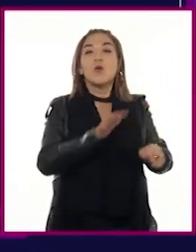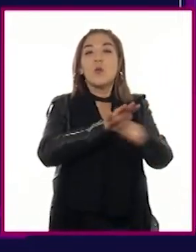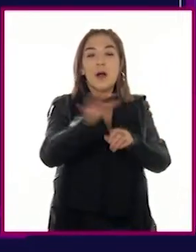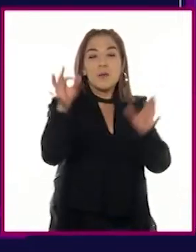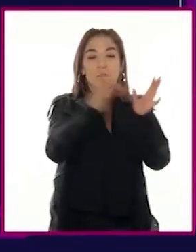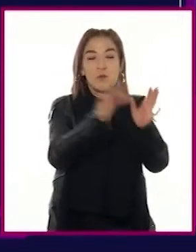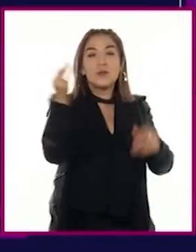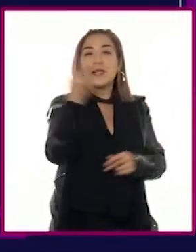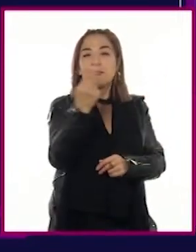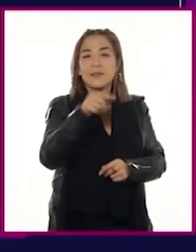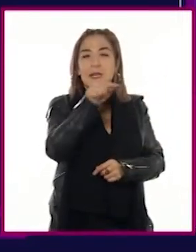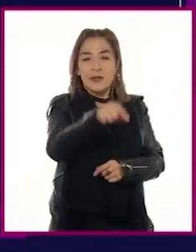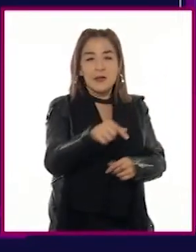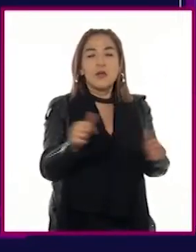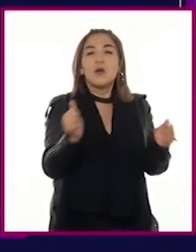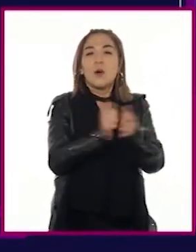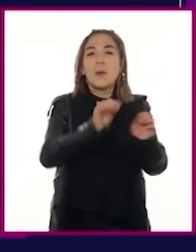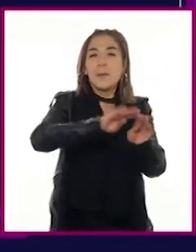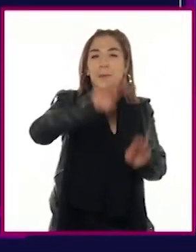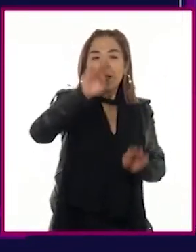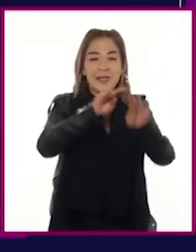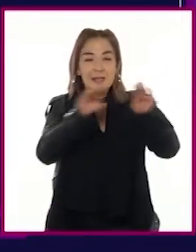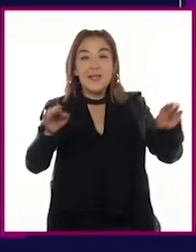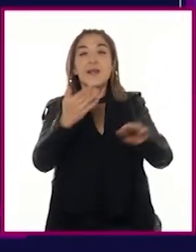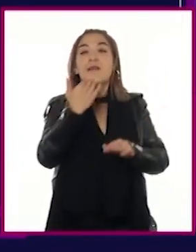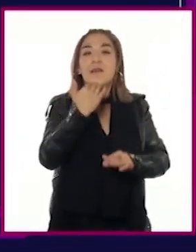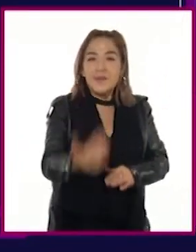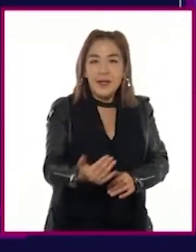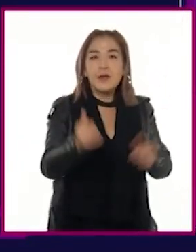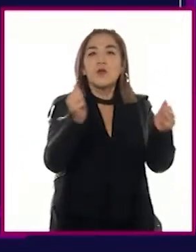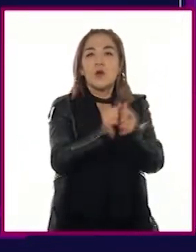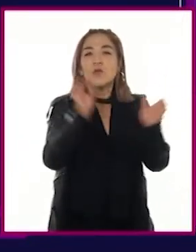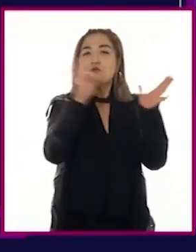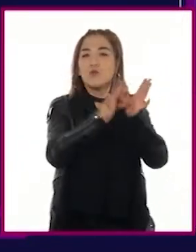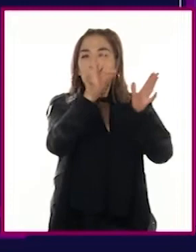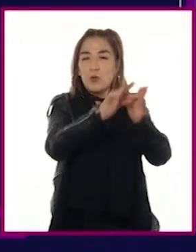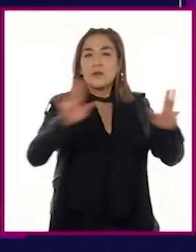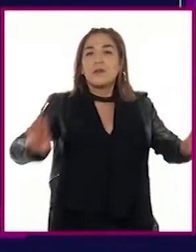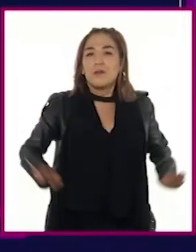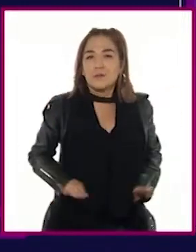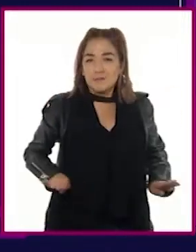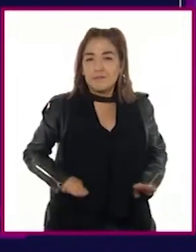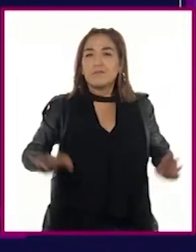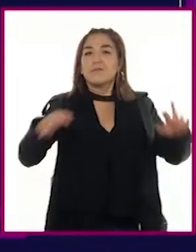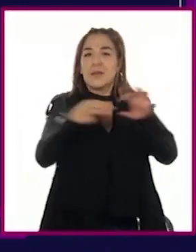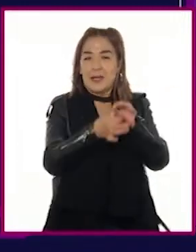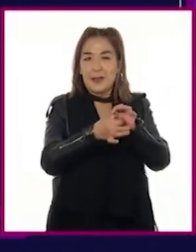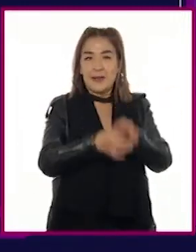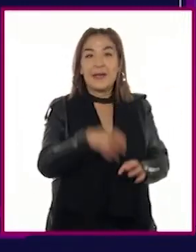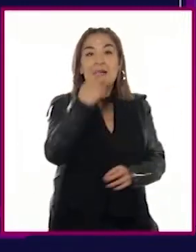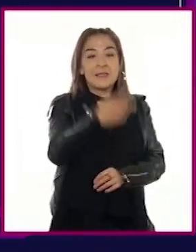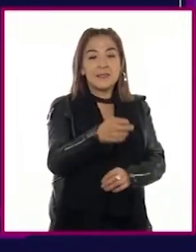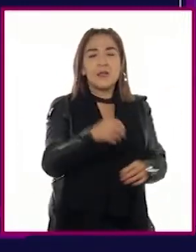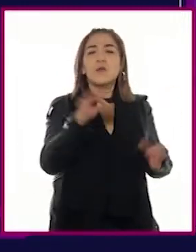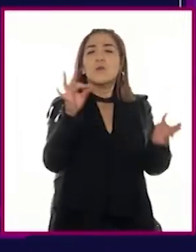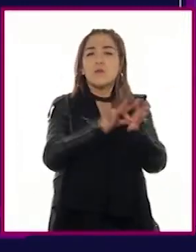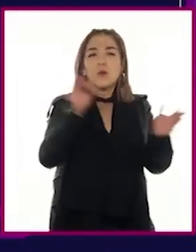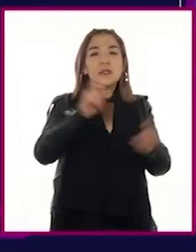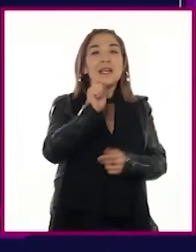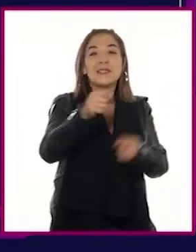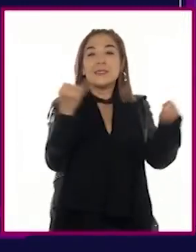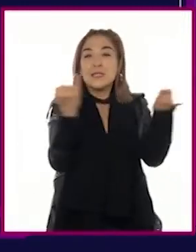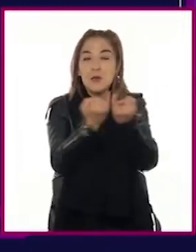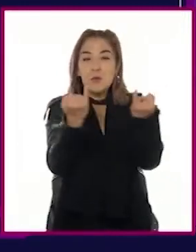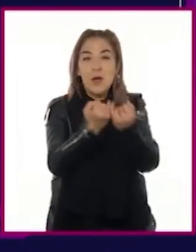requiere formar dicha proporción de forma correcta con los segmentos correspondientes. Considerando que la proporción es una